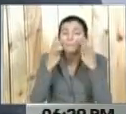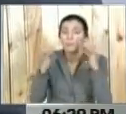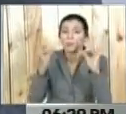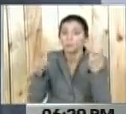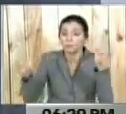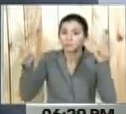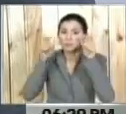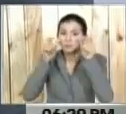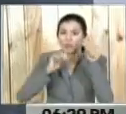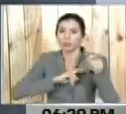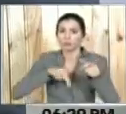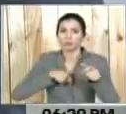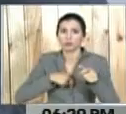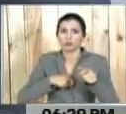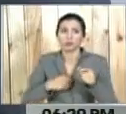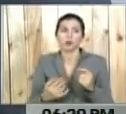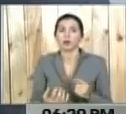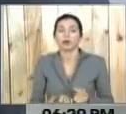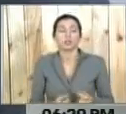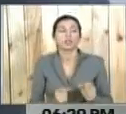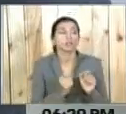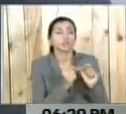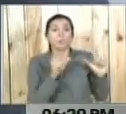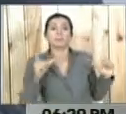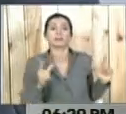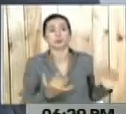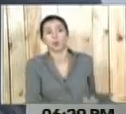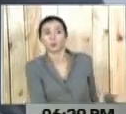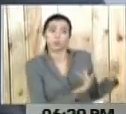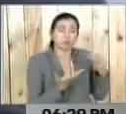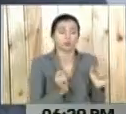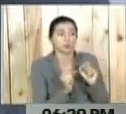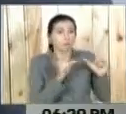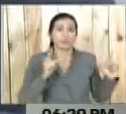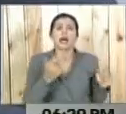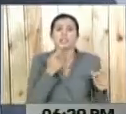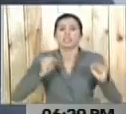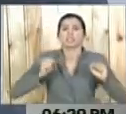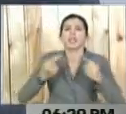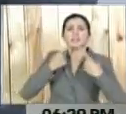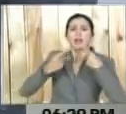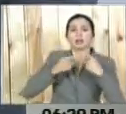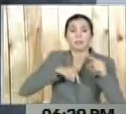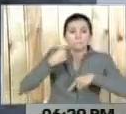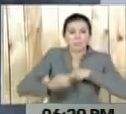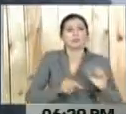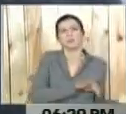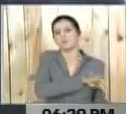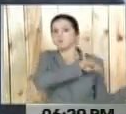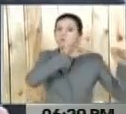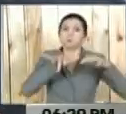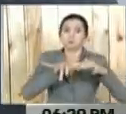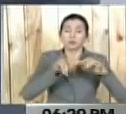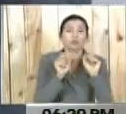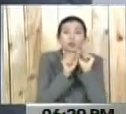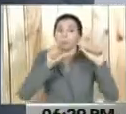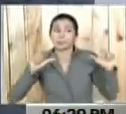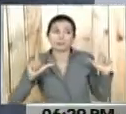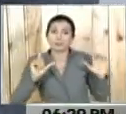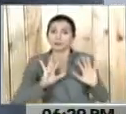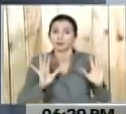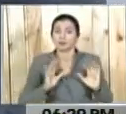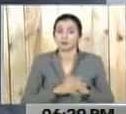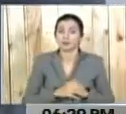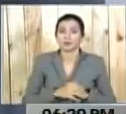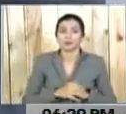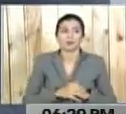es que nosotros nos vayan a emboscar, nos vayan a engañar con el cuento del diálogo y mañana ellos saquen a una